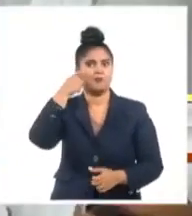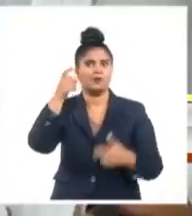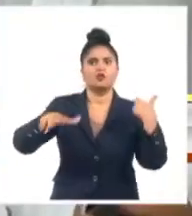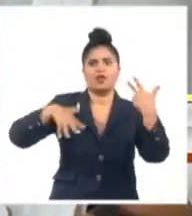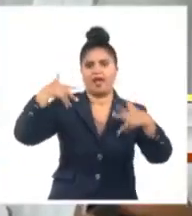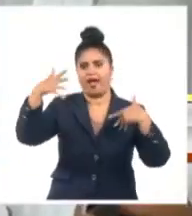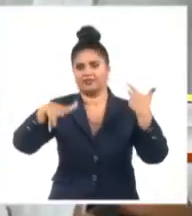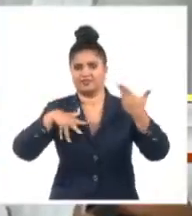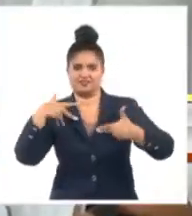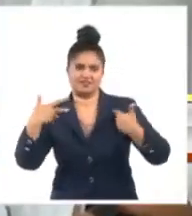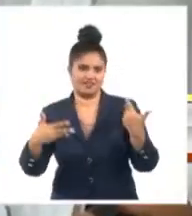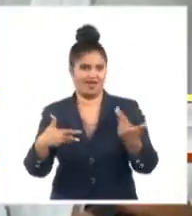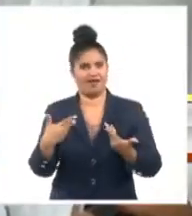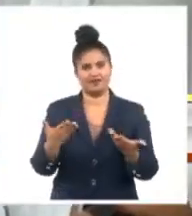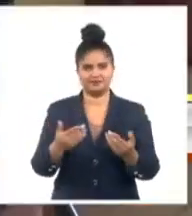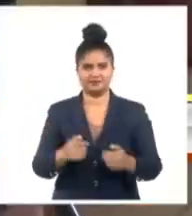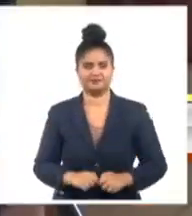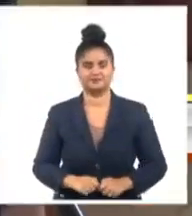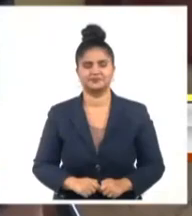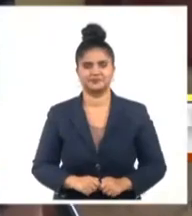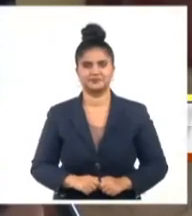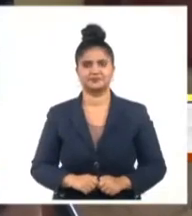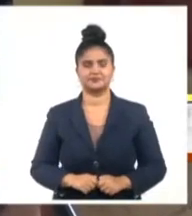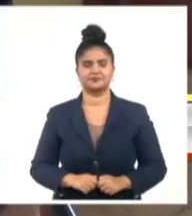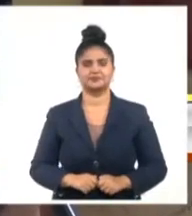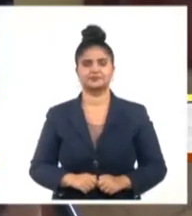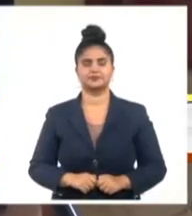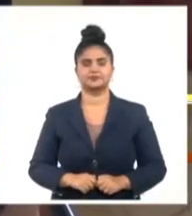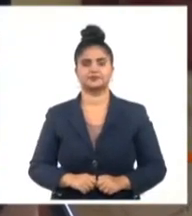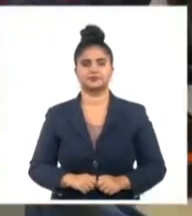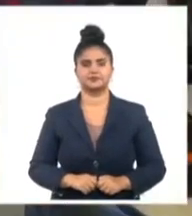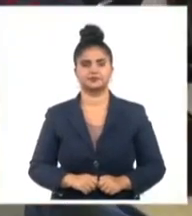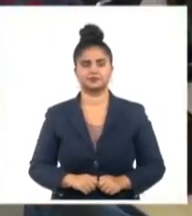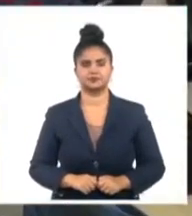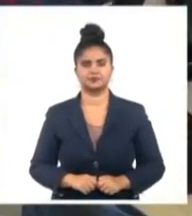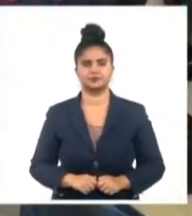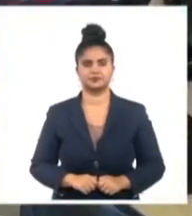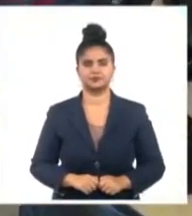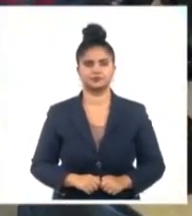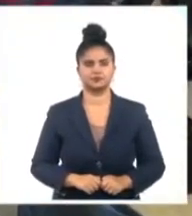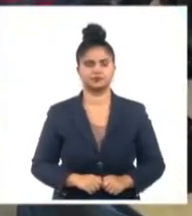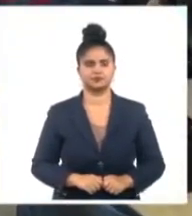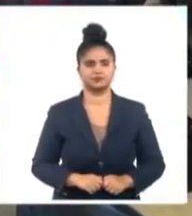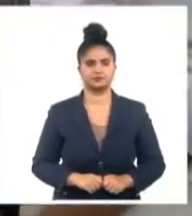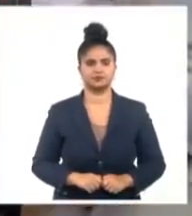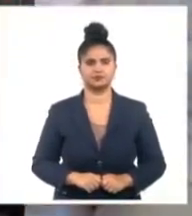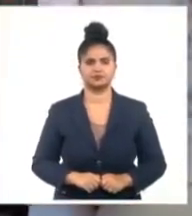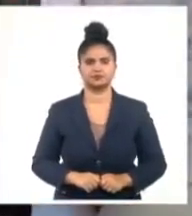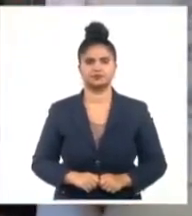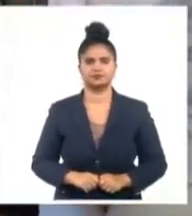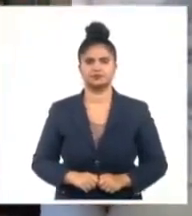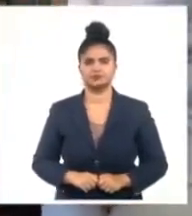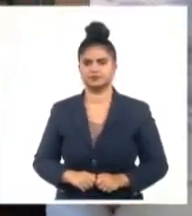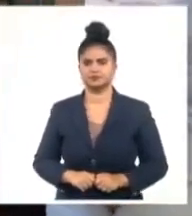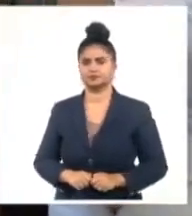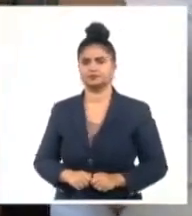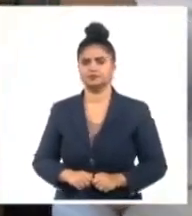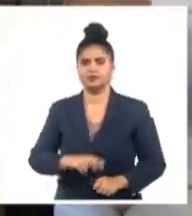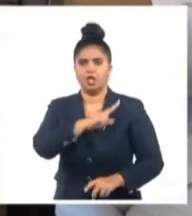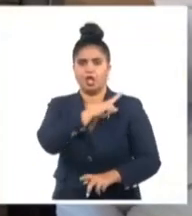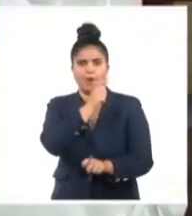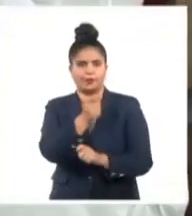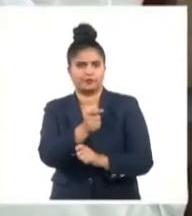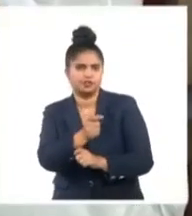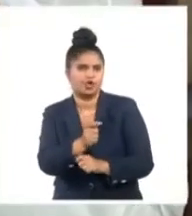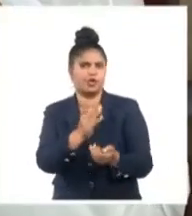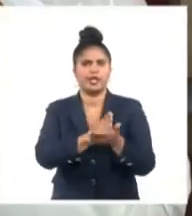para recibir un gesto solidario de la Cátedra del Adulto Mayor de la Universidad Carlos Rafael Rodríguez de Cienfuegos. De profesores y cursillistas